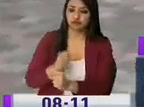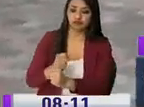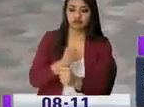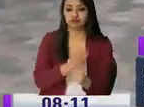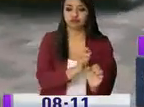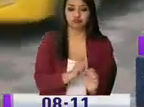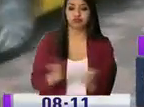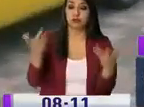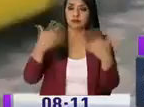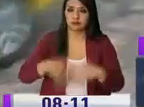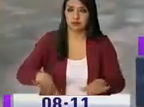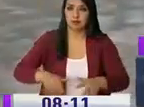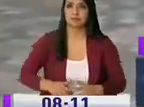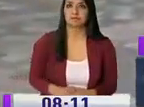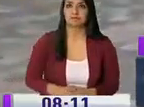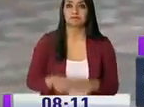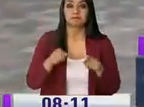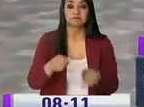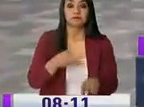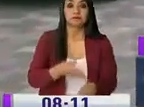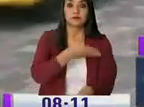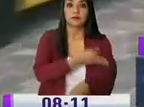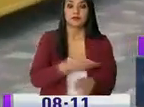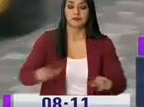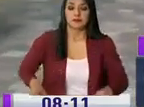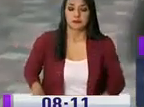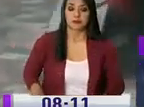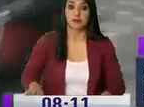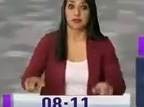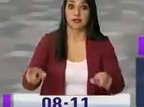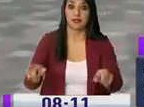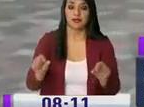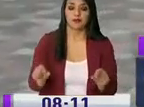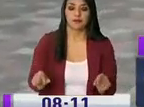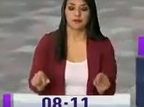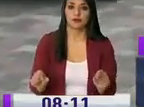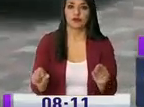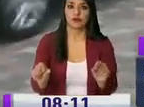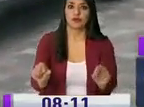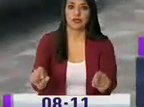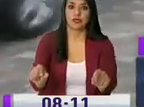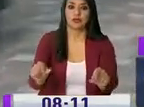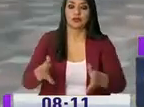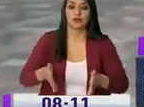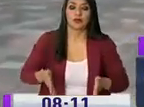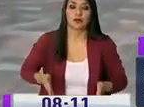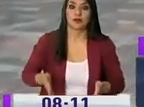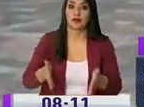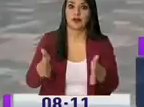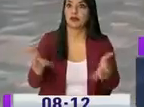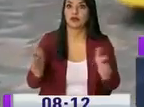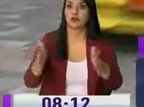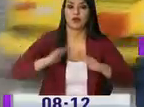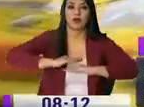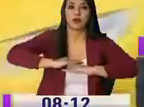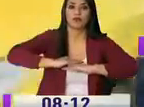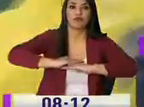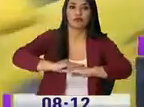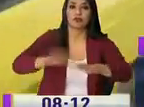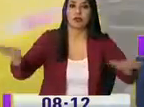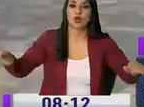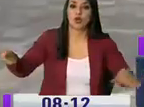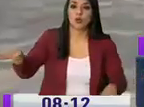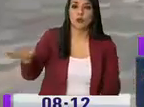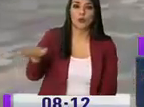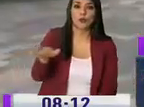única. Recordemos que aquí se encontraba la vereda, luego estaba el bordillo y posterior la calle. Esto ya no existe, está al nivel, al